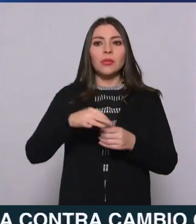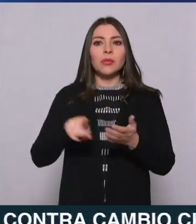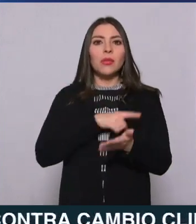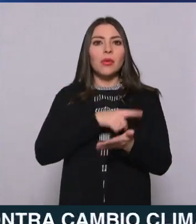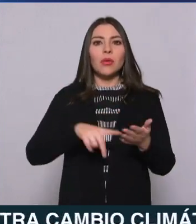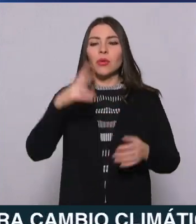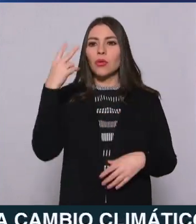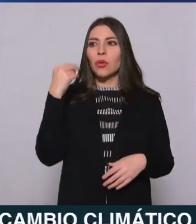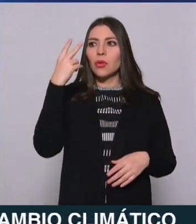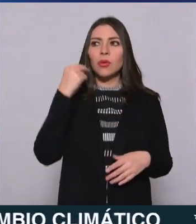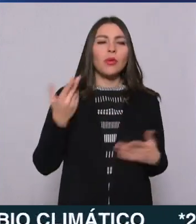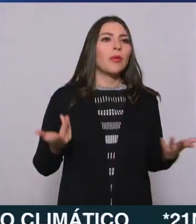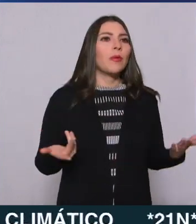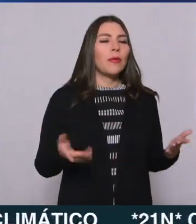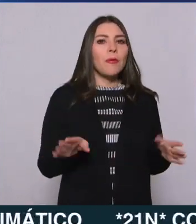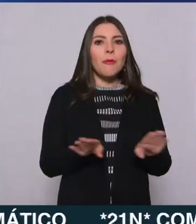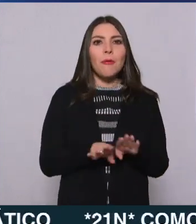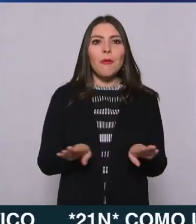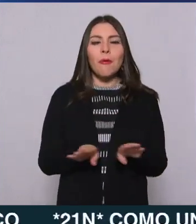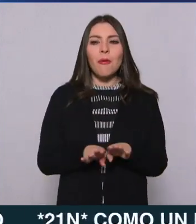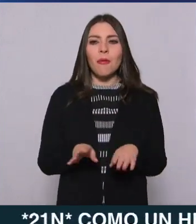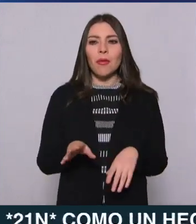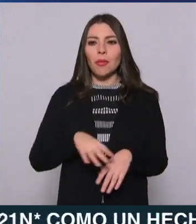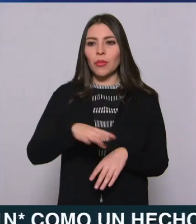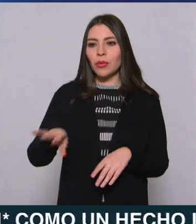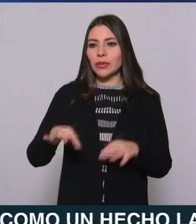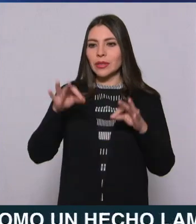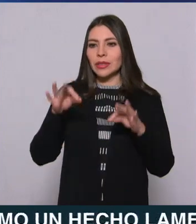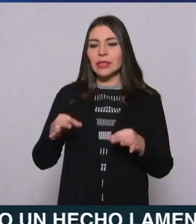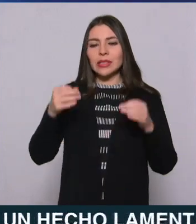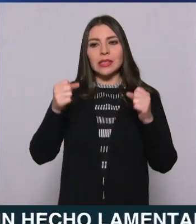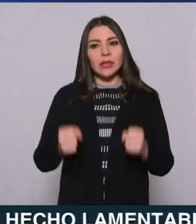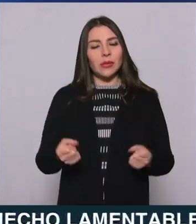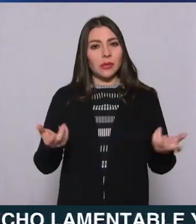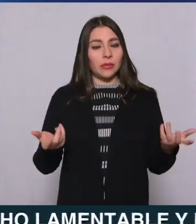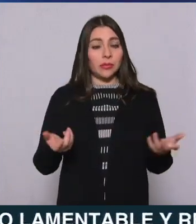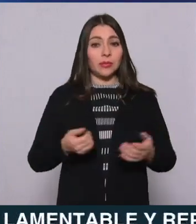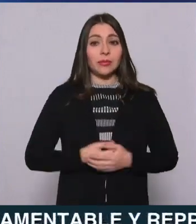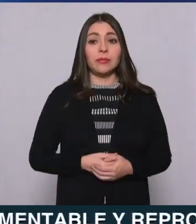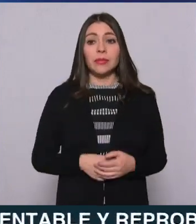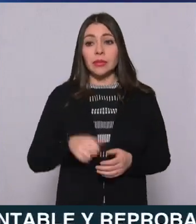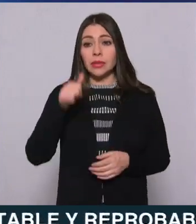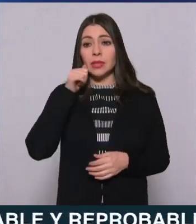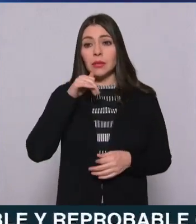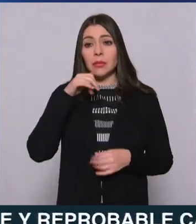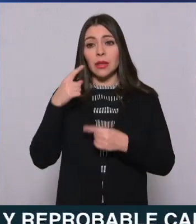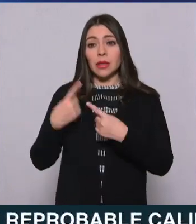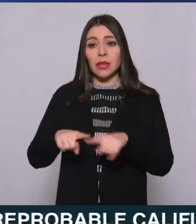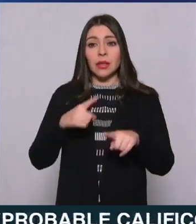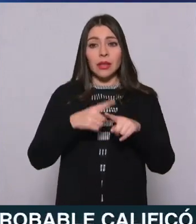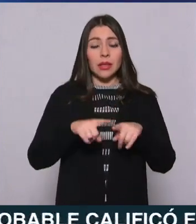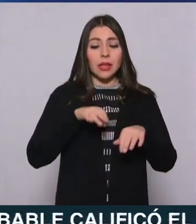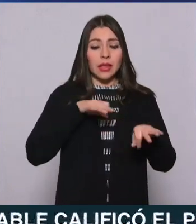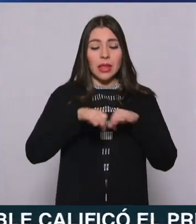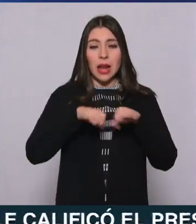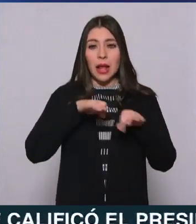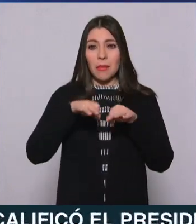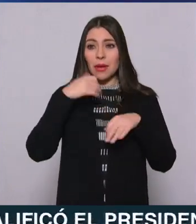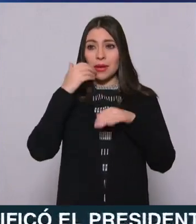forma de conseguir algo estable. Para empezar, en todos los trabajos te piden carta de antecedentes no